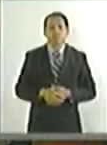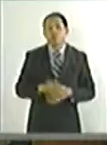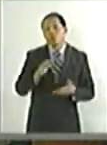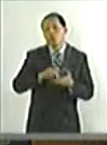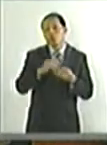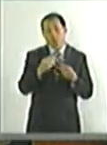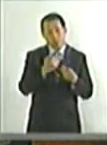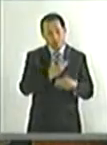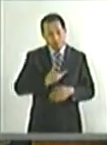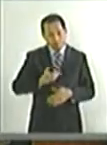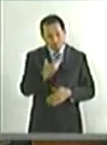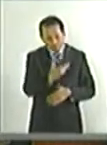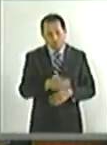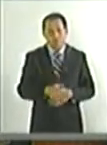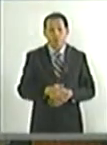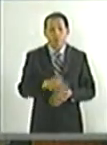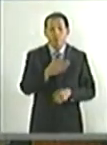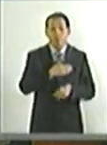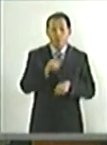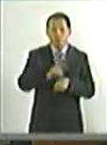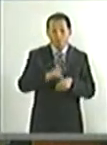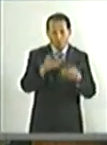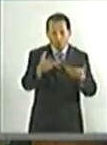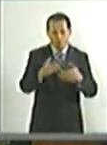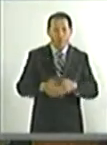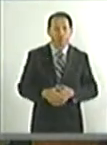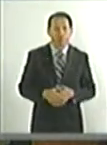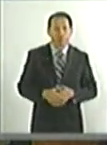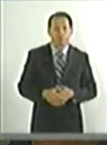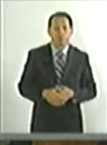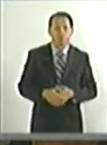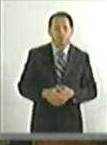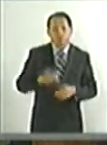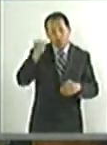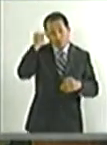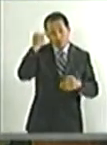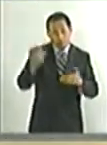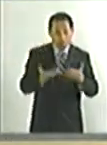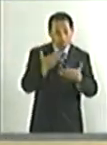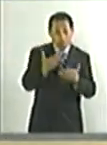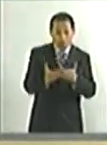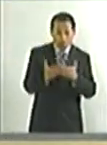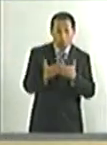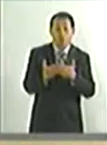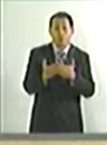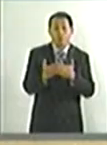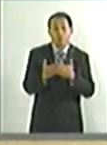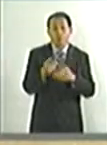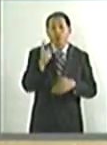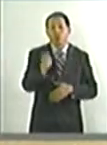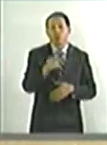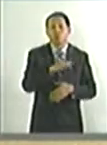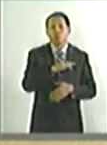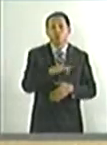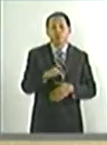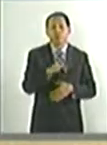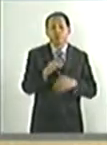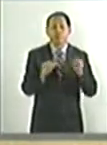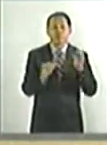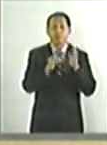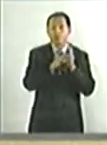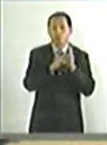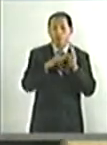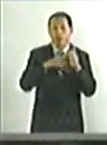Muchas gracias, señor presidente. Buenos días. La iniciativa que hoy presento pretende adicionar